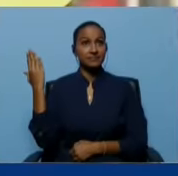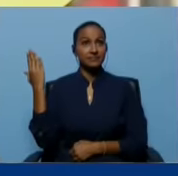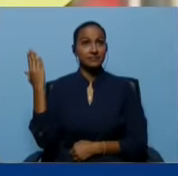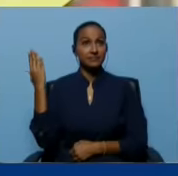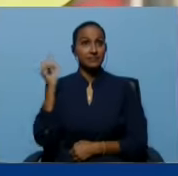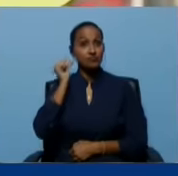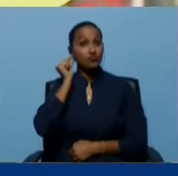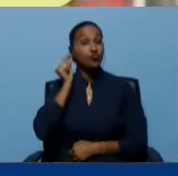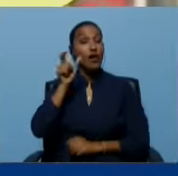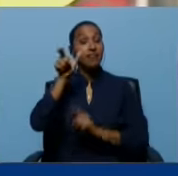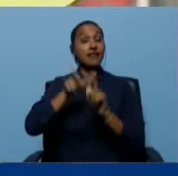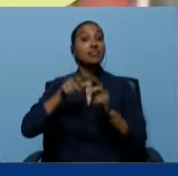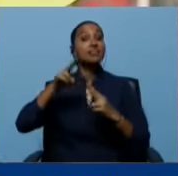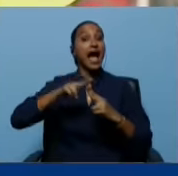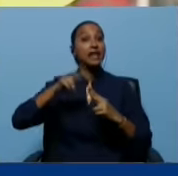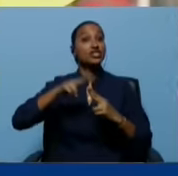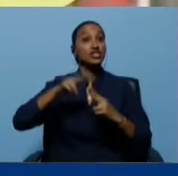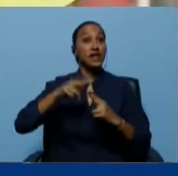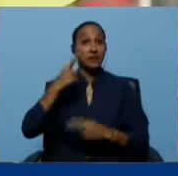para Venezuela.